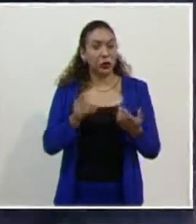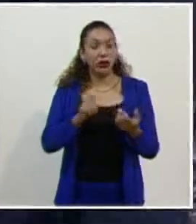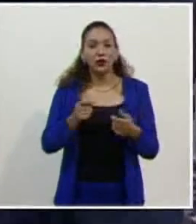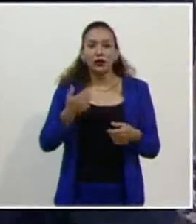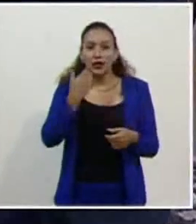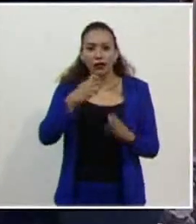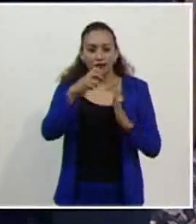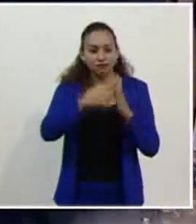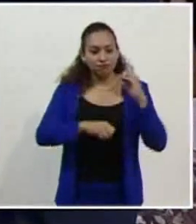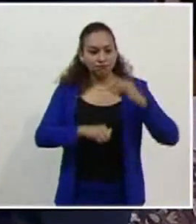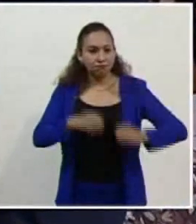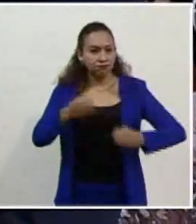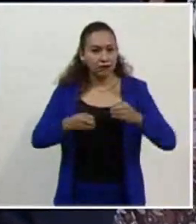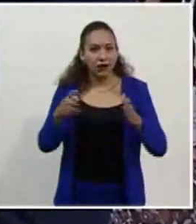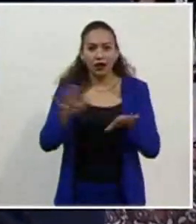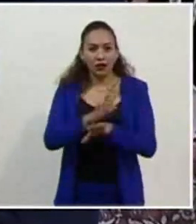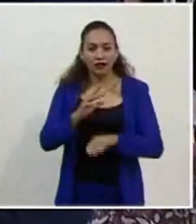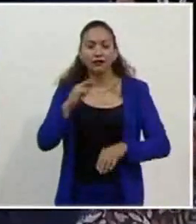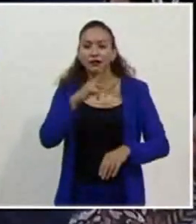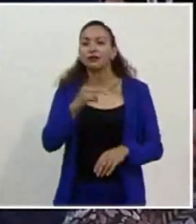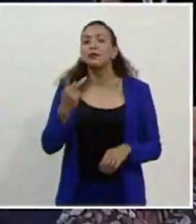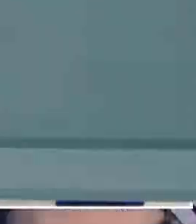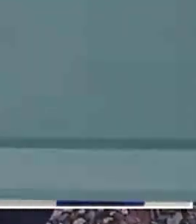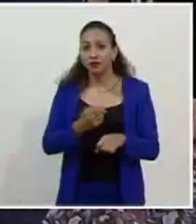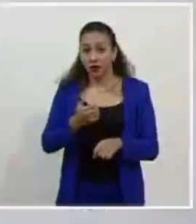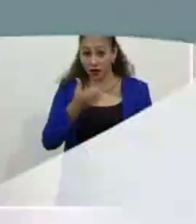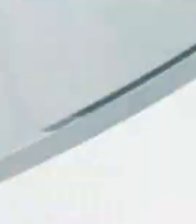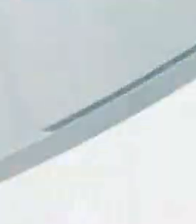riesgo la adecuada solución de los problemas.